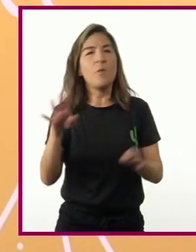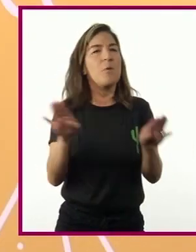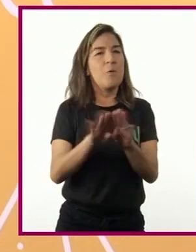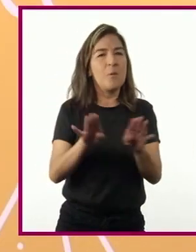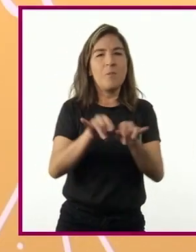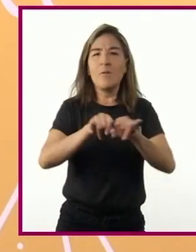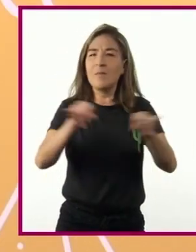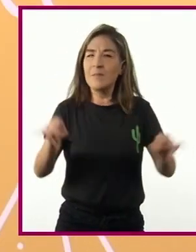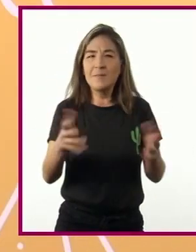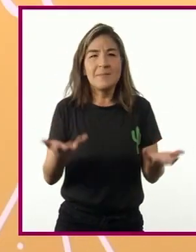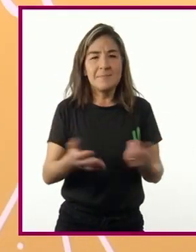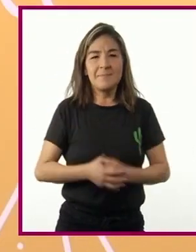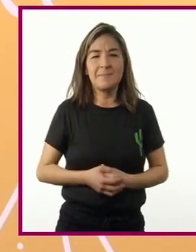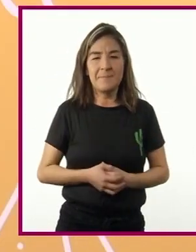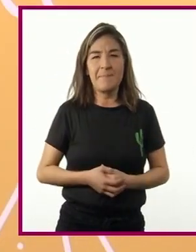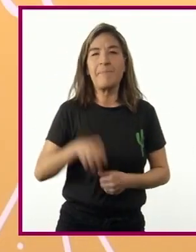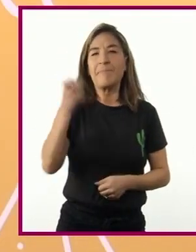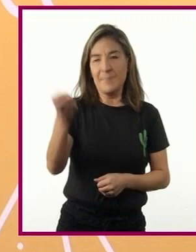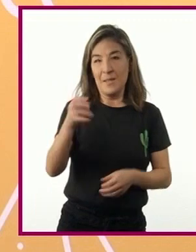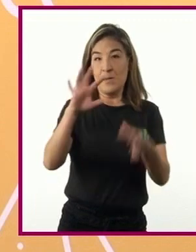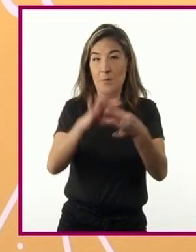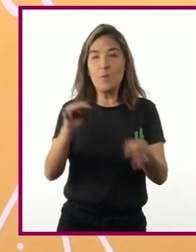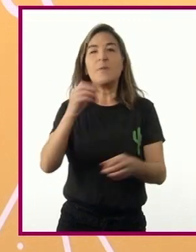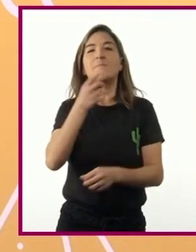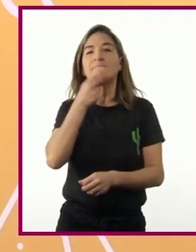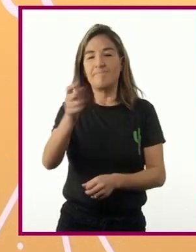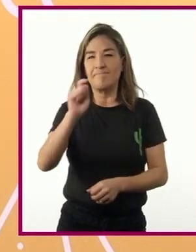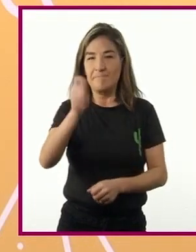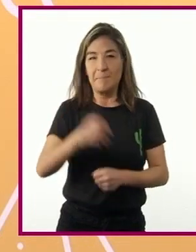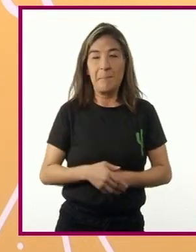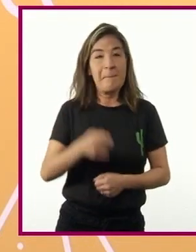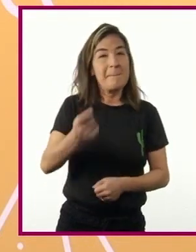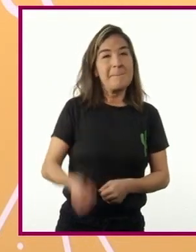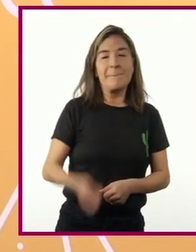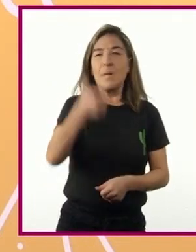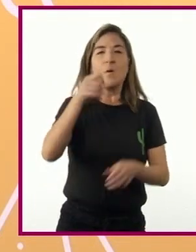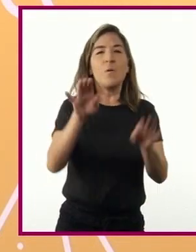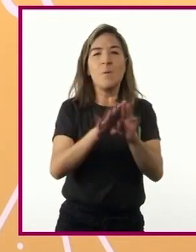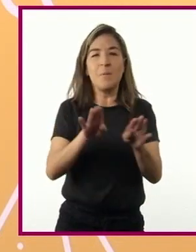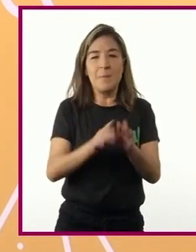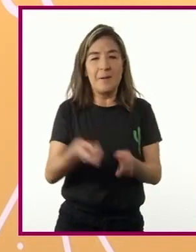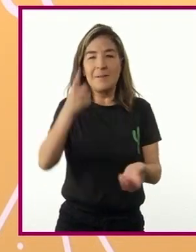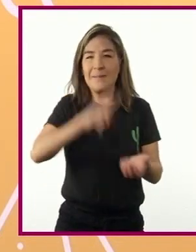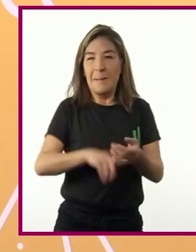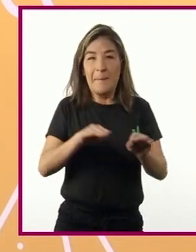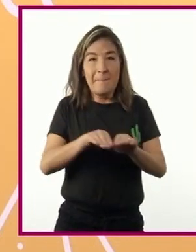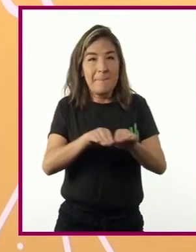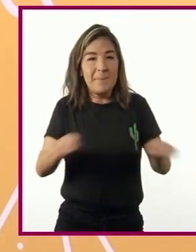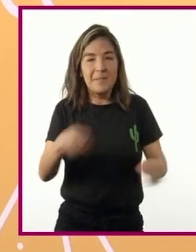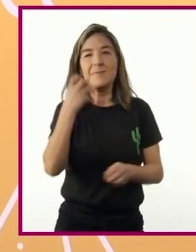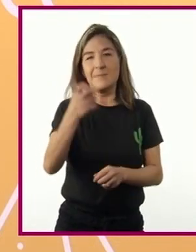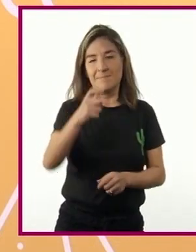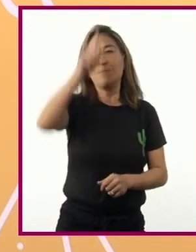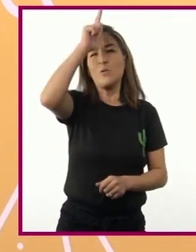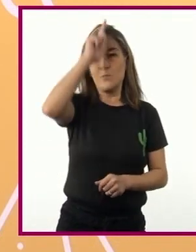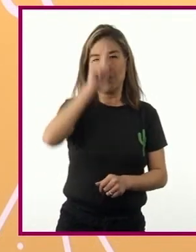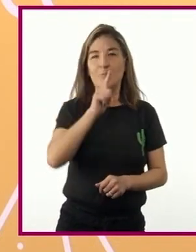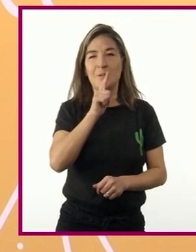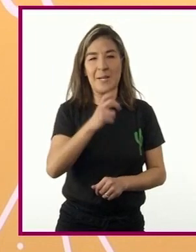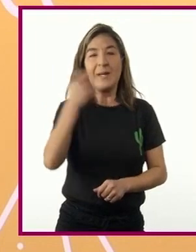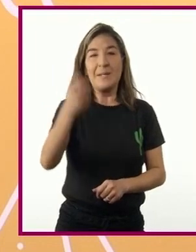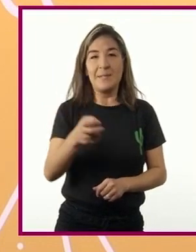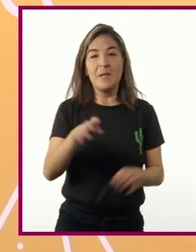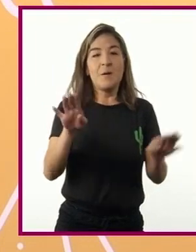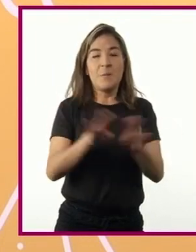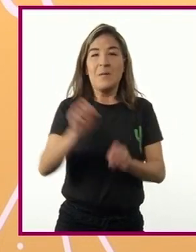es necesario comentarte que el primer astro del que se calculó la distancia fue la Luna, en el siglo